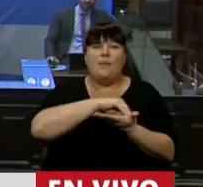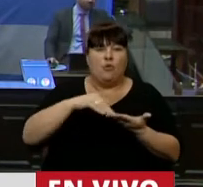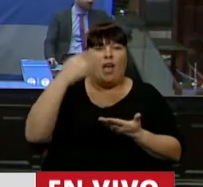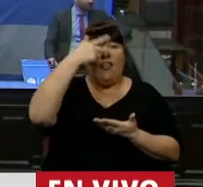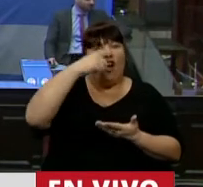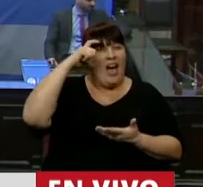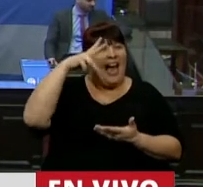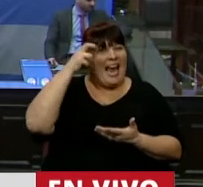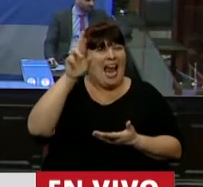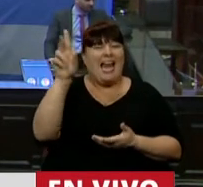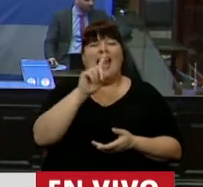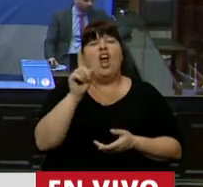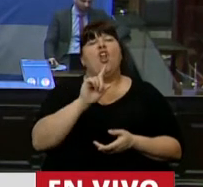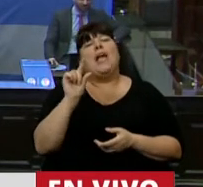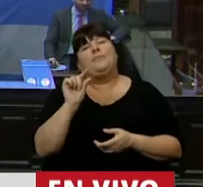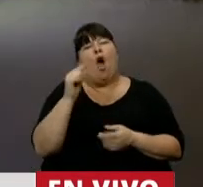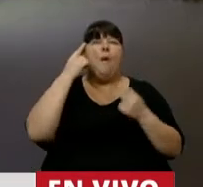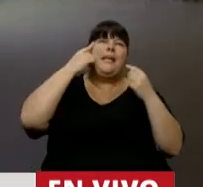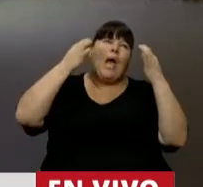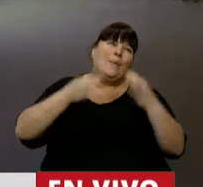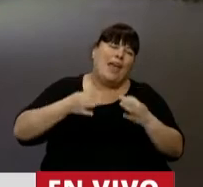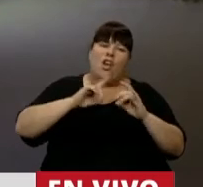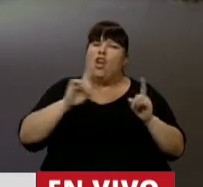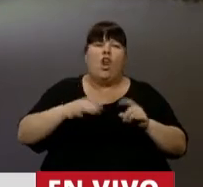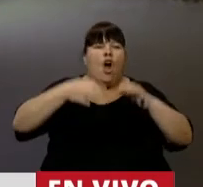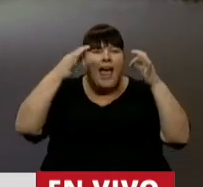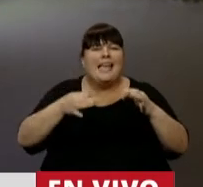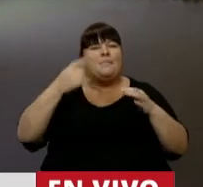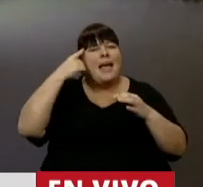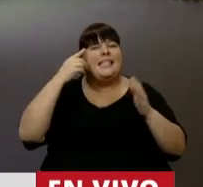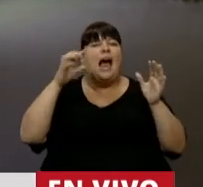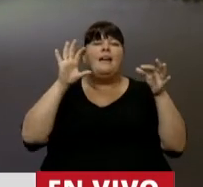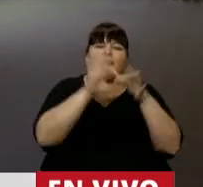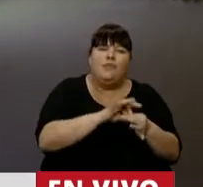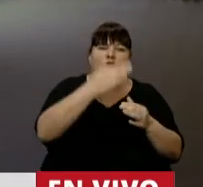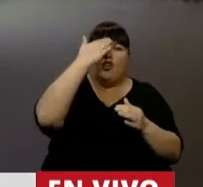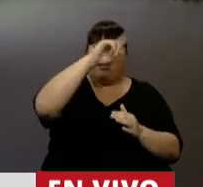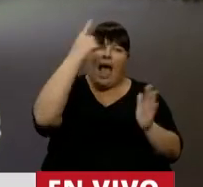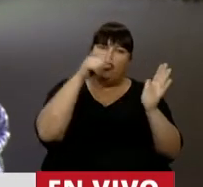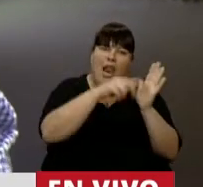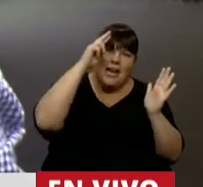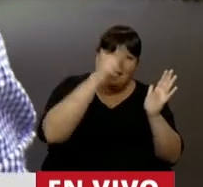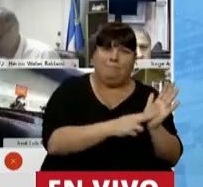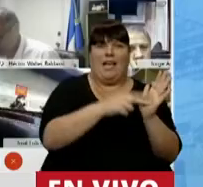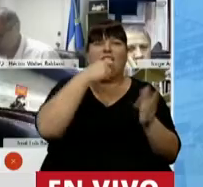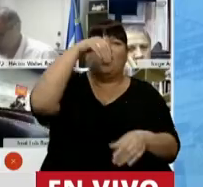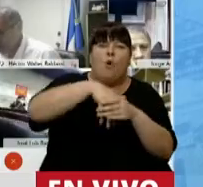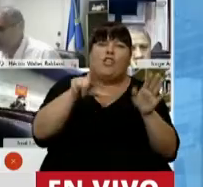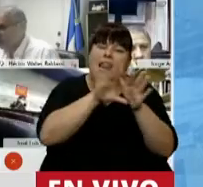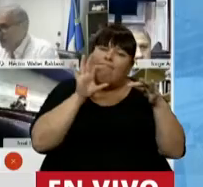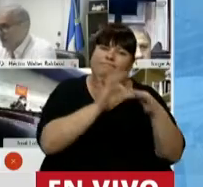diputado Heller que no es un poquito de sentido común, es constitución lo que nosotros tenemos que considerar cuando votamos una